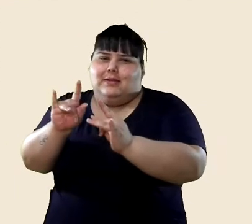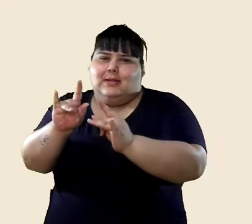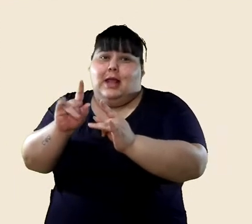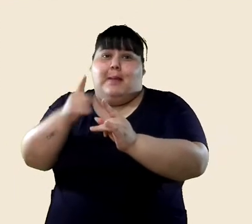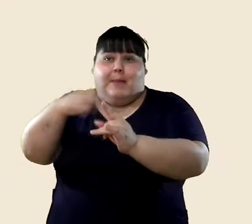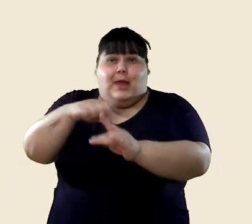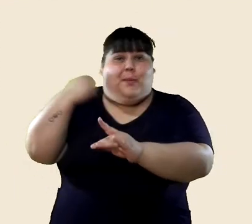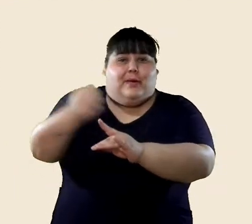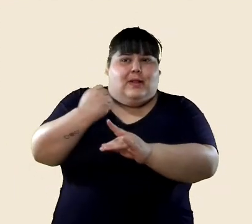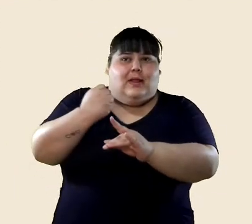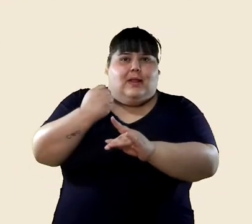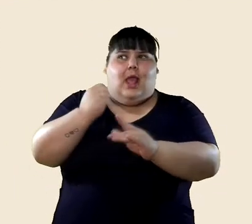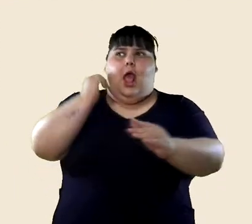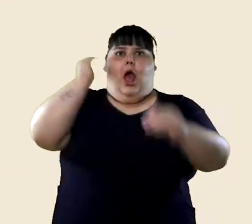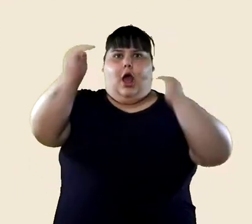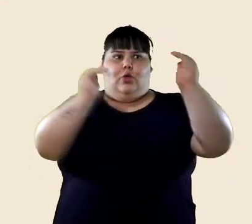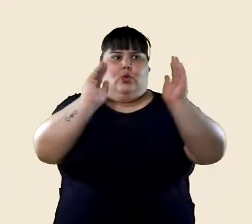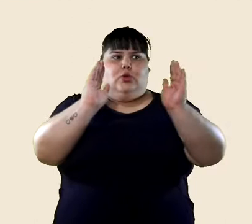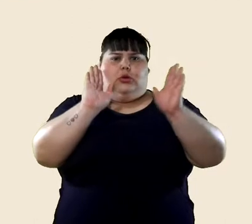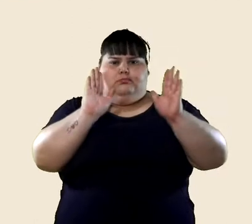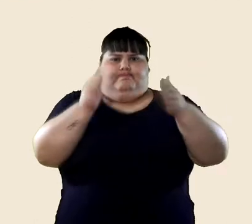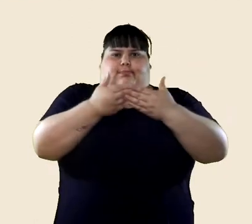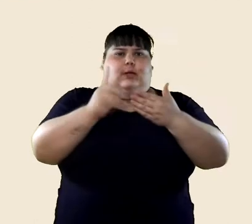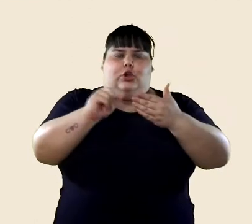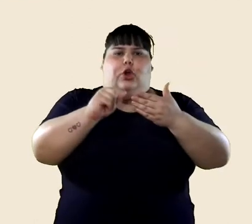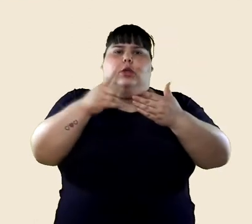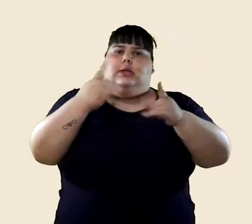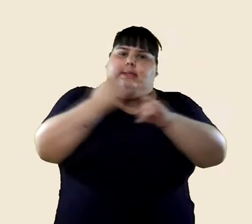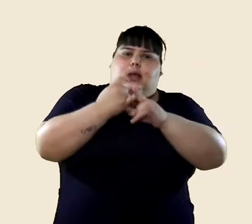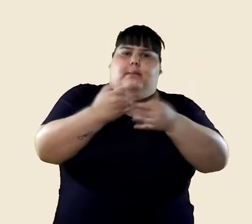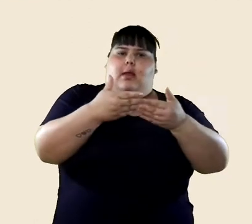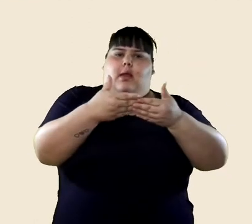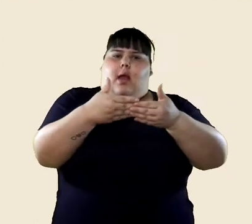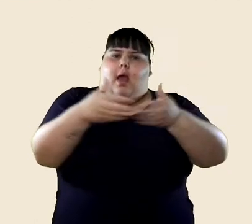nunca se retraiga en esto, que siempre esté el ofrecimiento